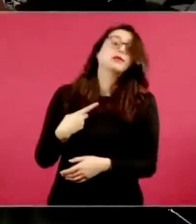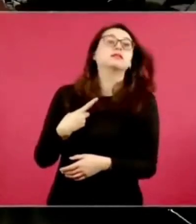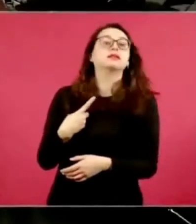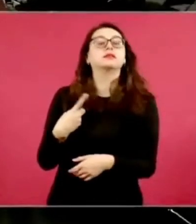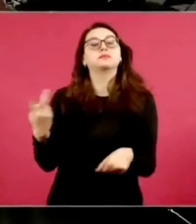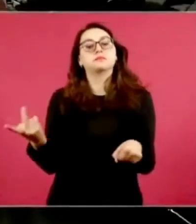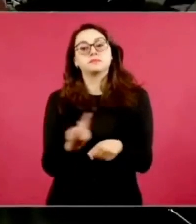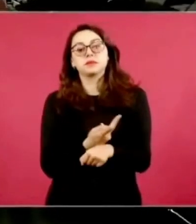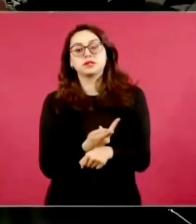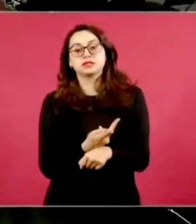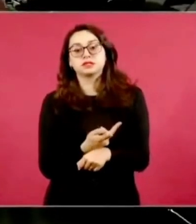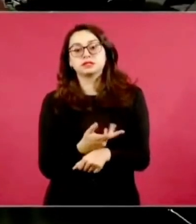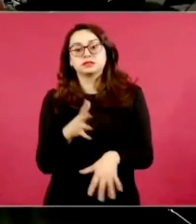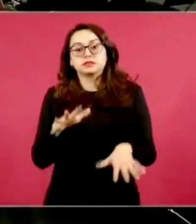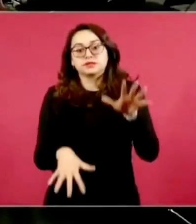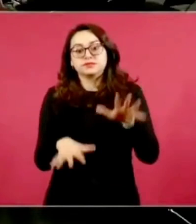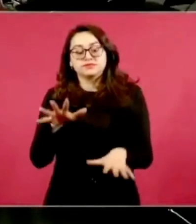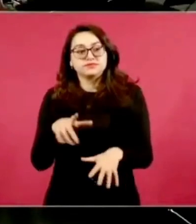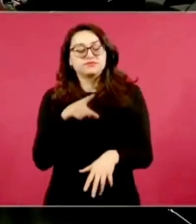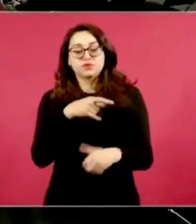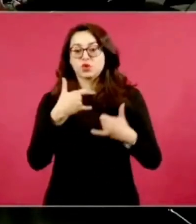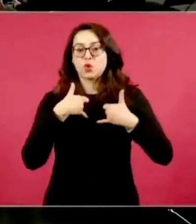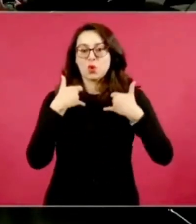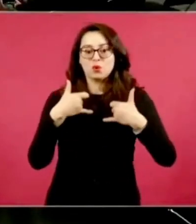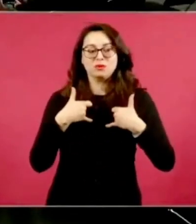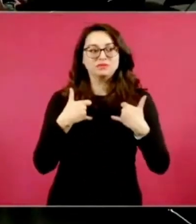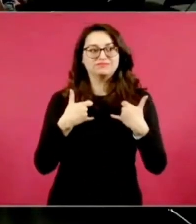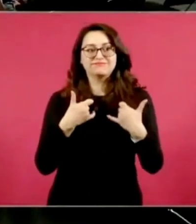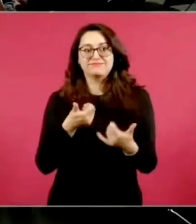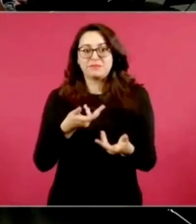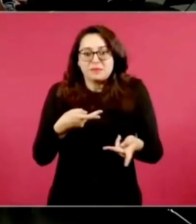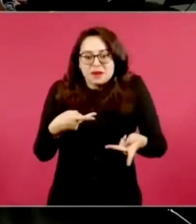y les faltaba amor,